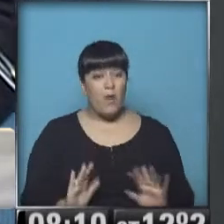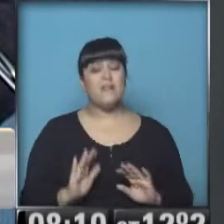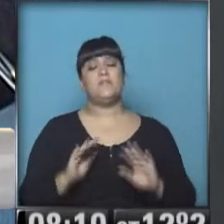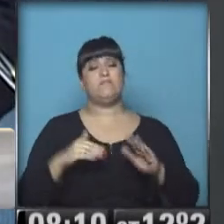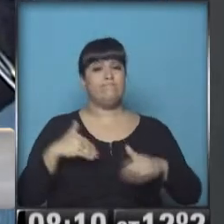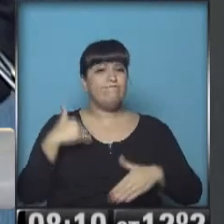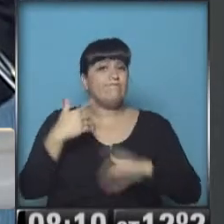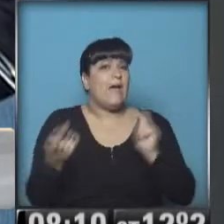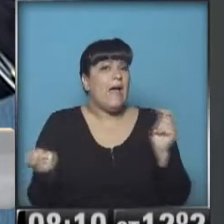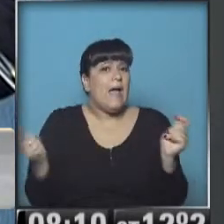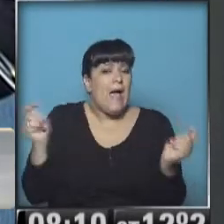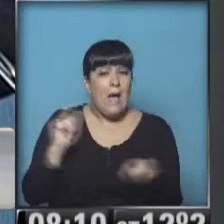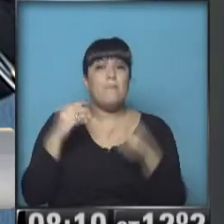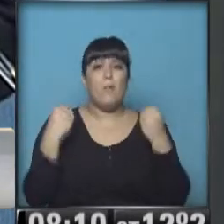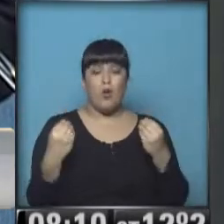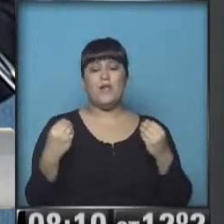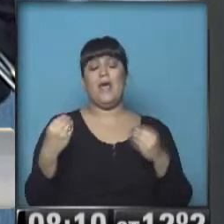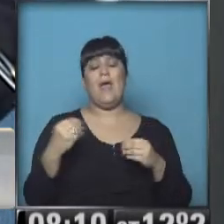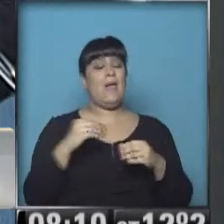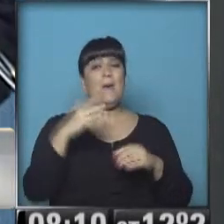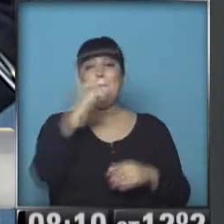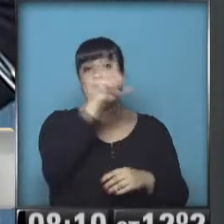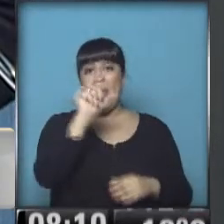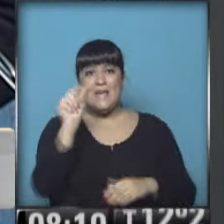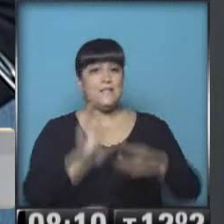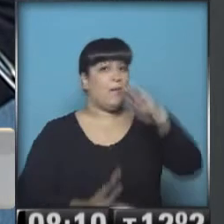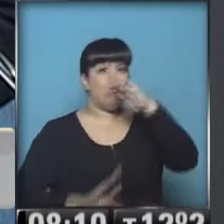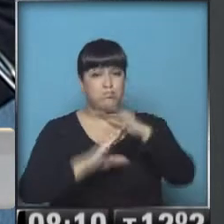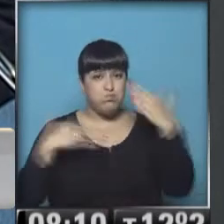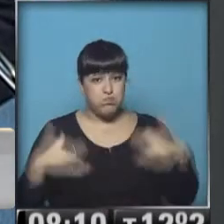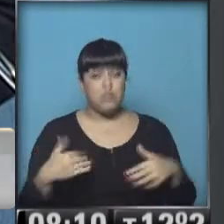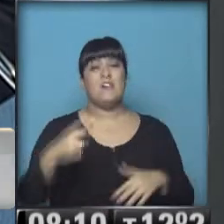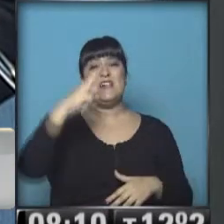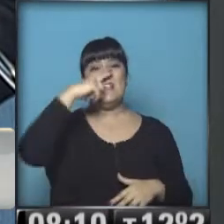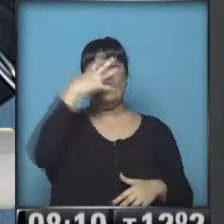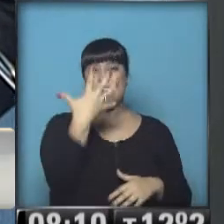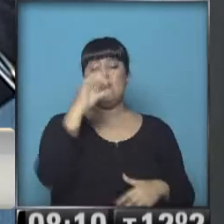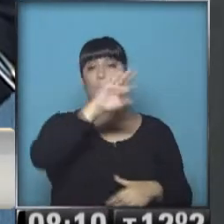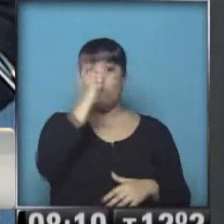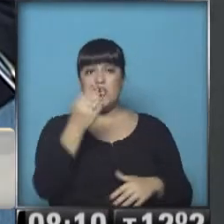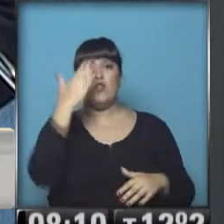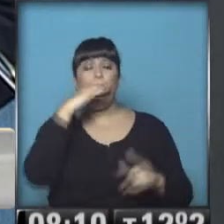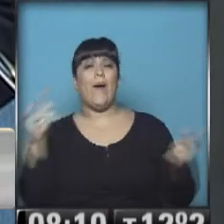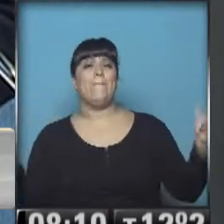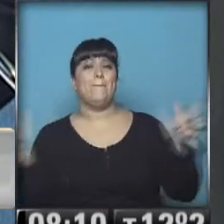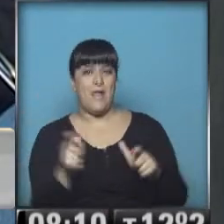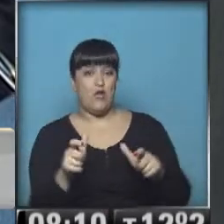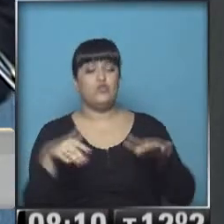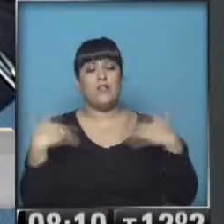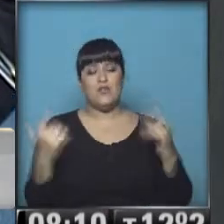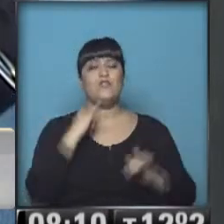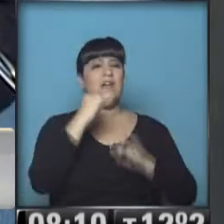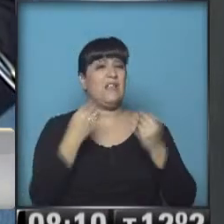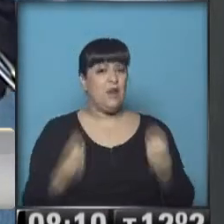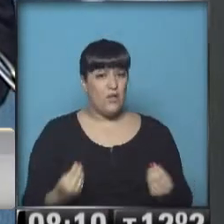revirtiendo porque el rol de los países emergentes participa prácticamente el 75 por ciento de la tasa de crecimiento entonces lo que quiero transmitir con esto